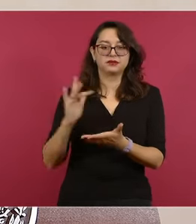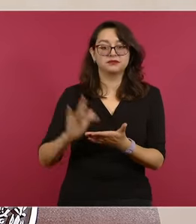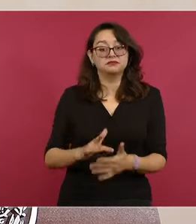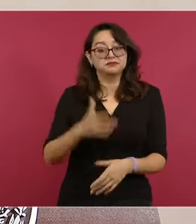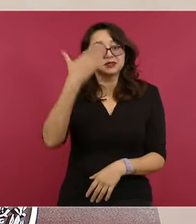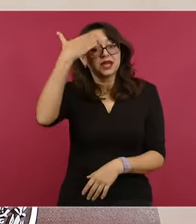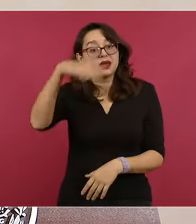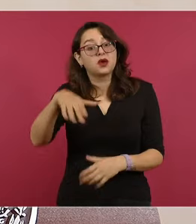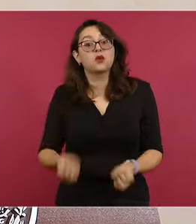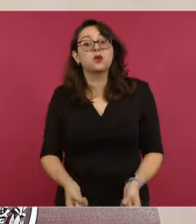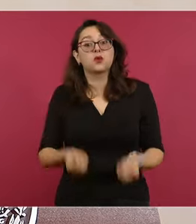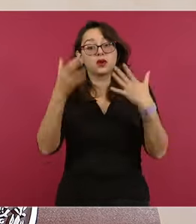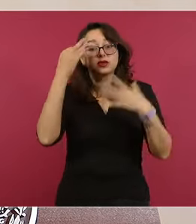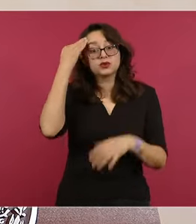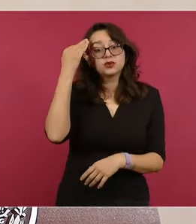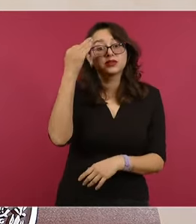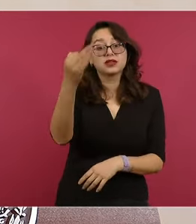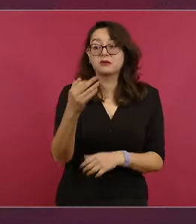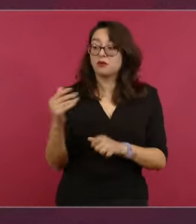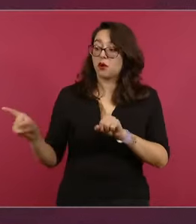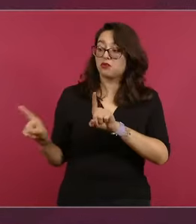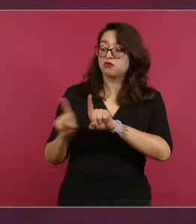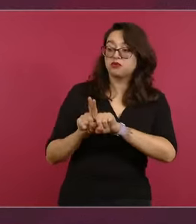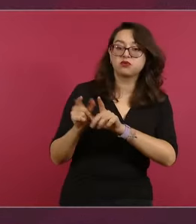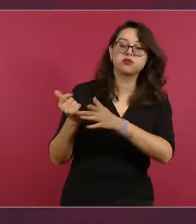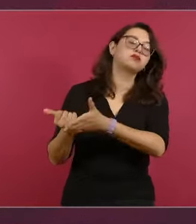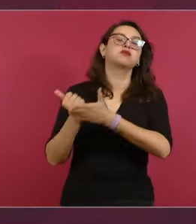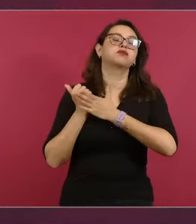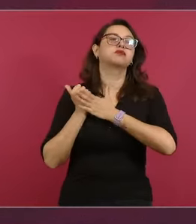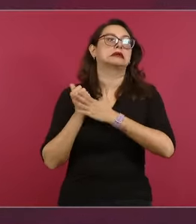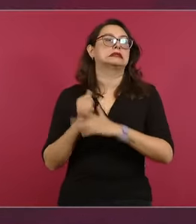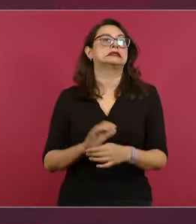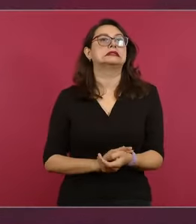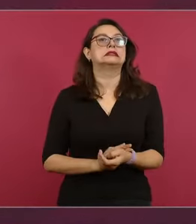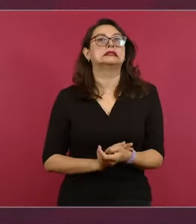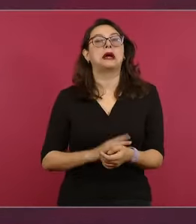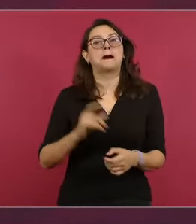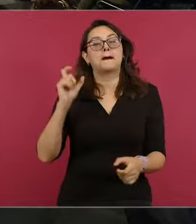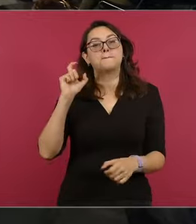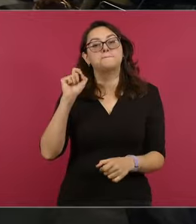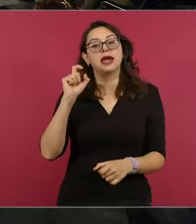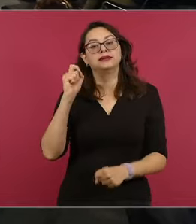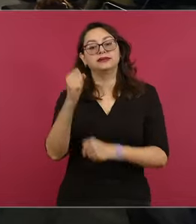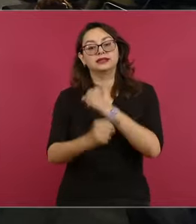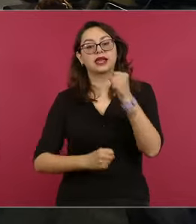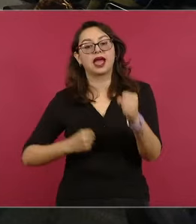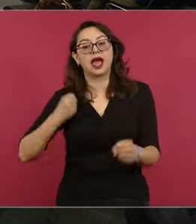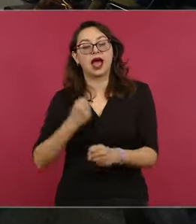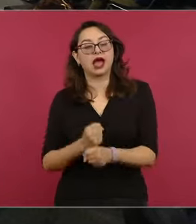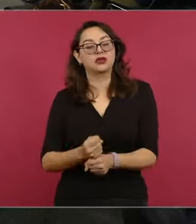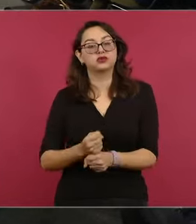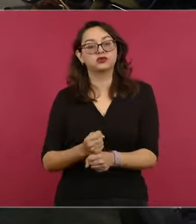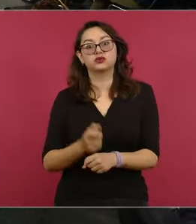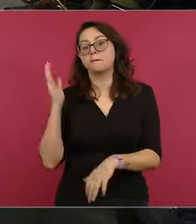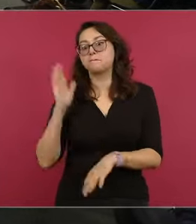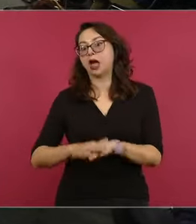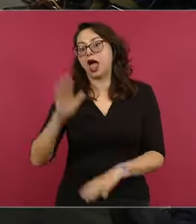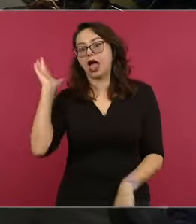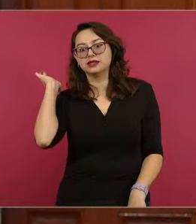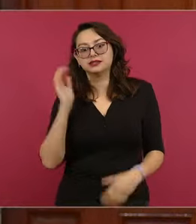trabajando conmigo, ayudándome? Como 20 años o más.